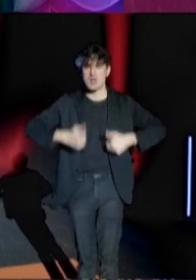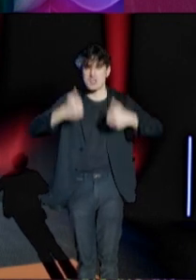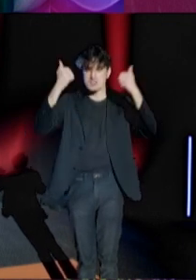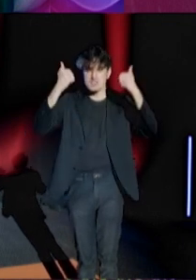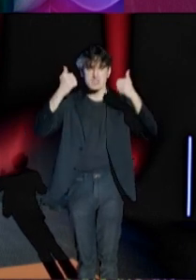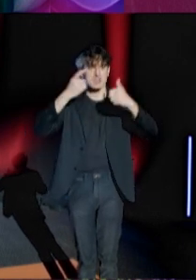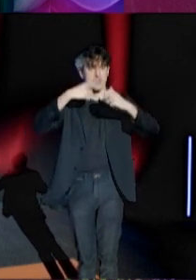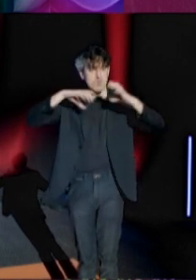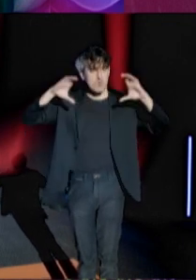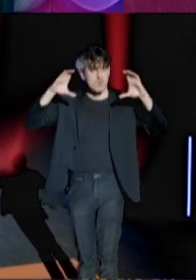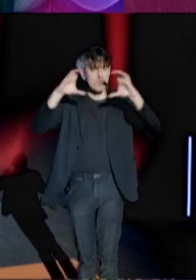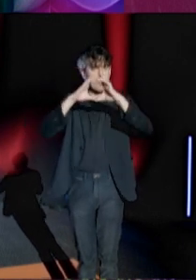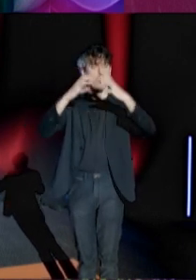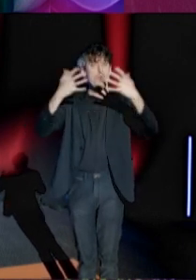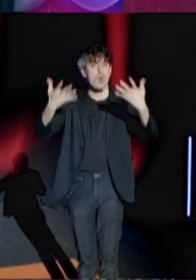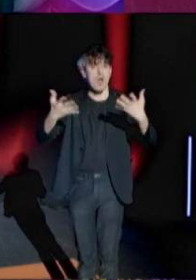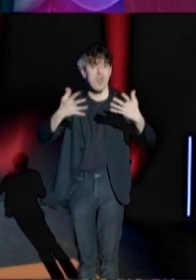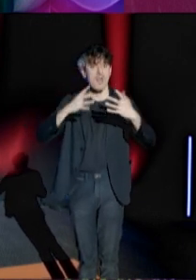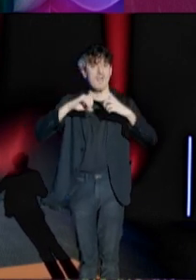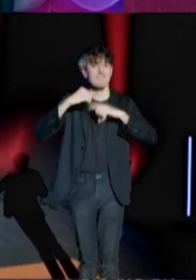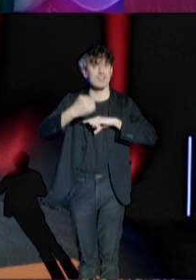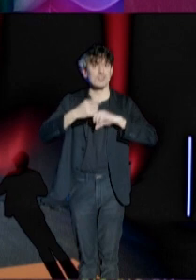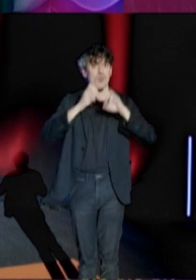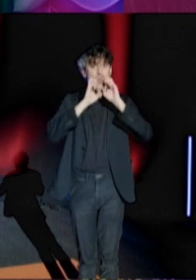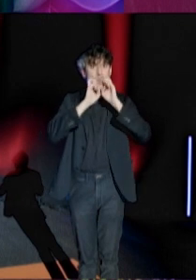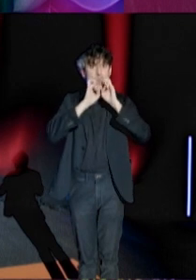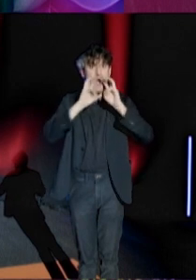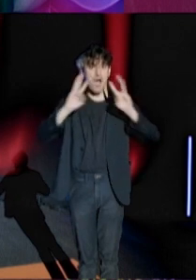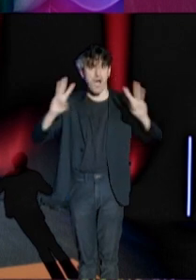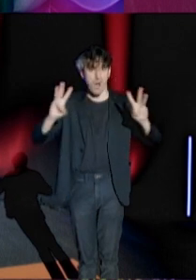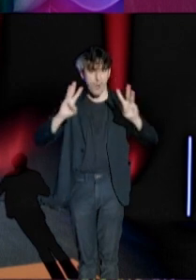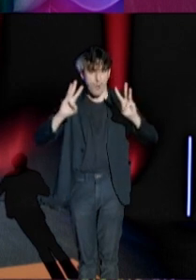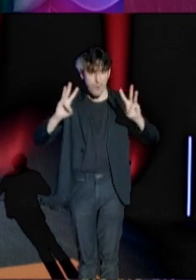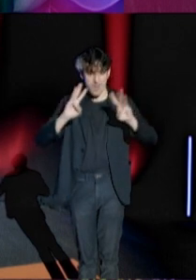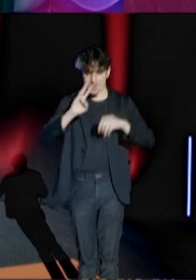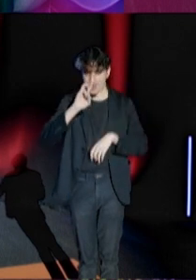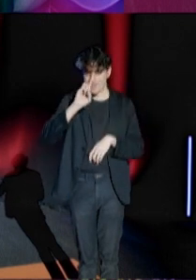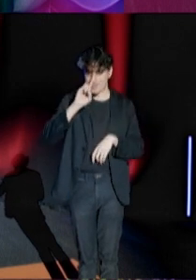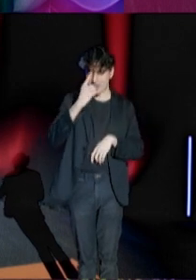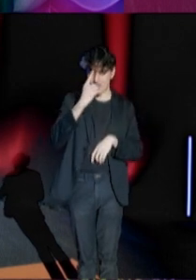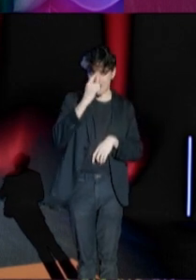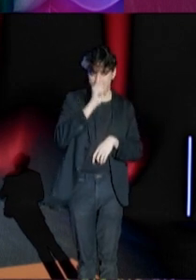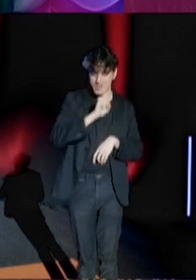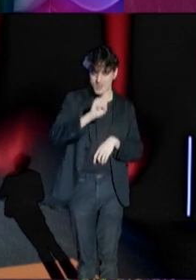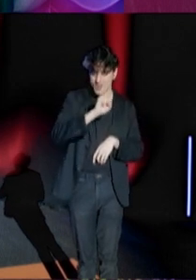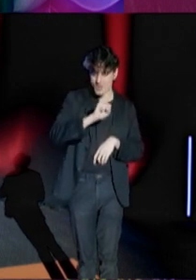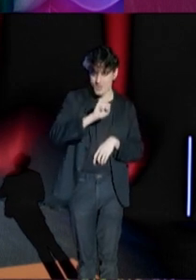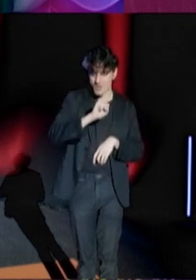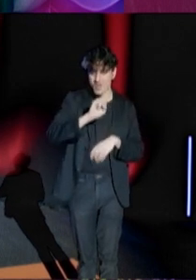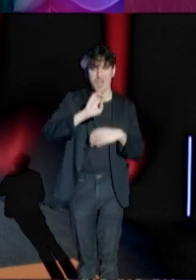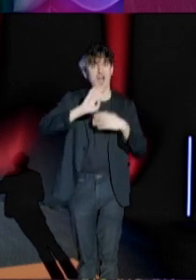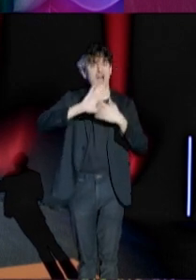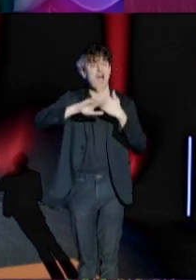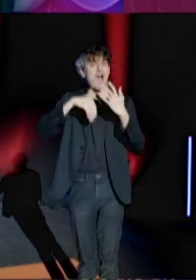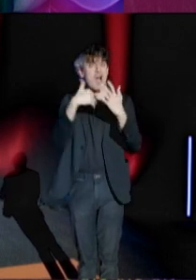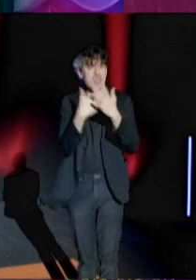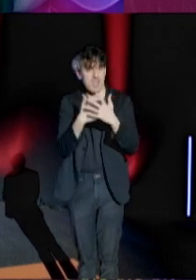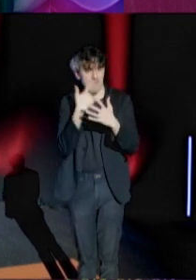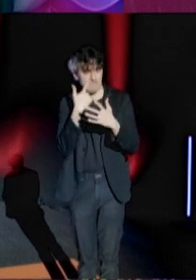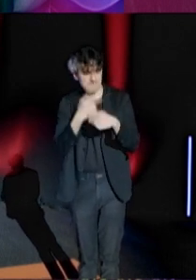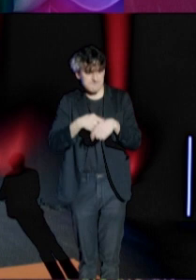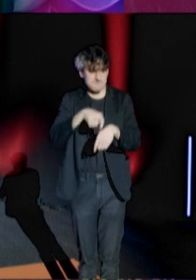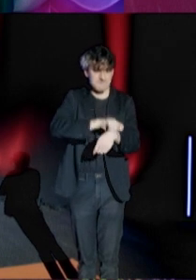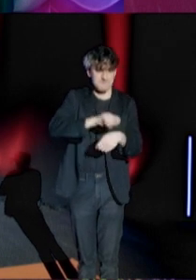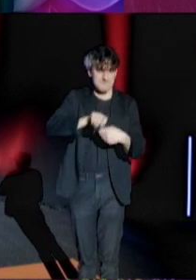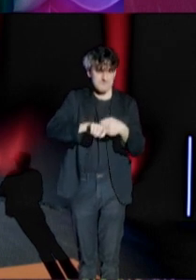ha sido pasar del efecto Wow En el año uno a pasar al efecto saca el lápiz aí lo vamos a empezar a hacer